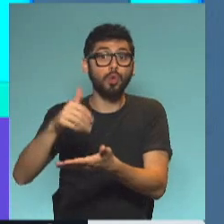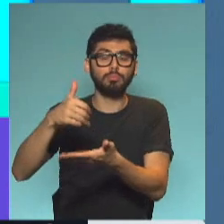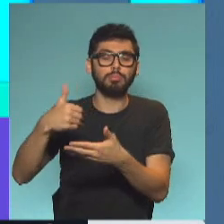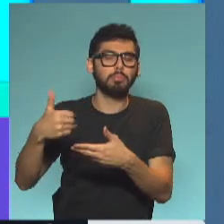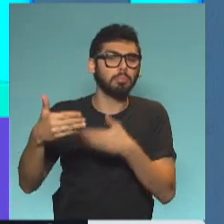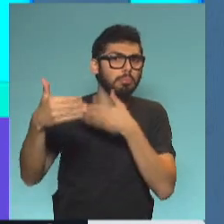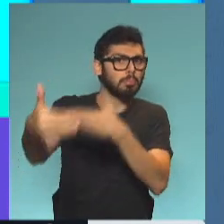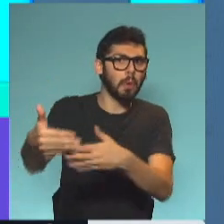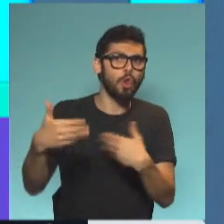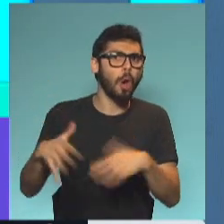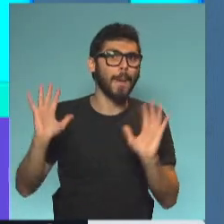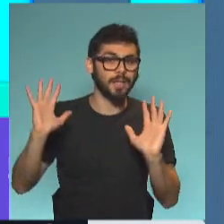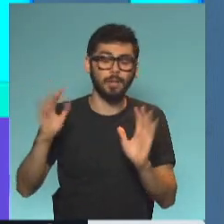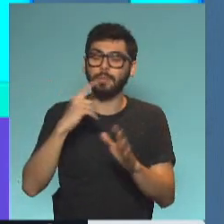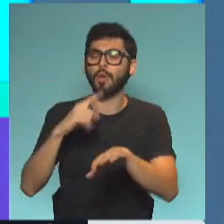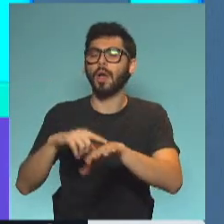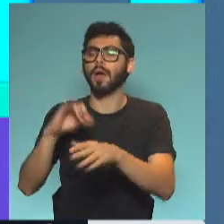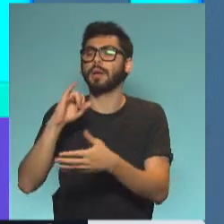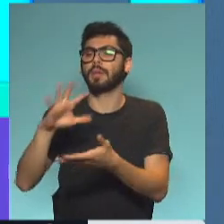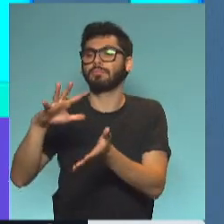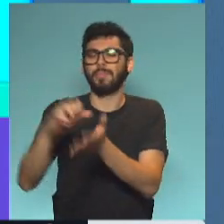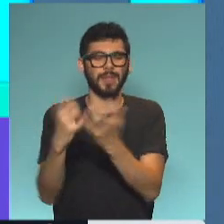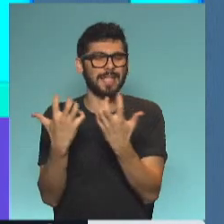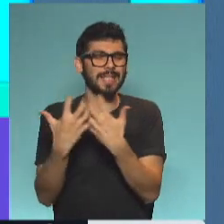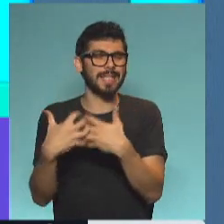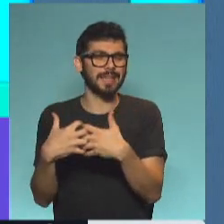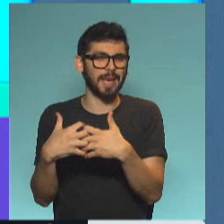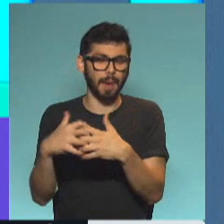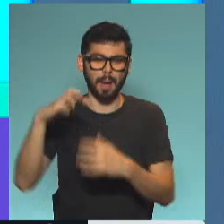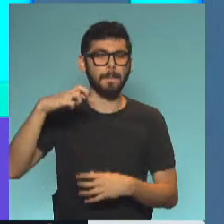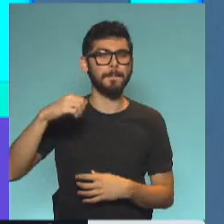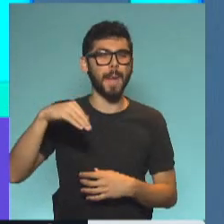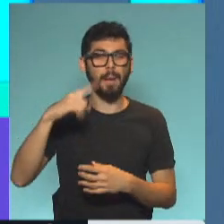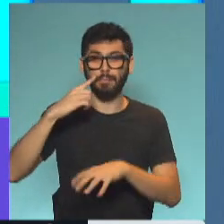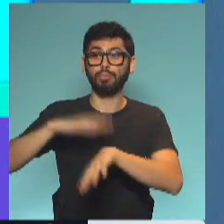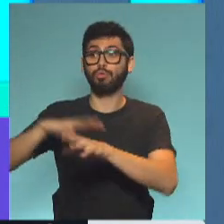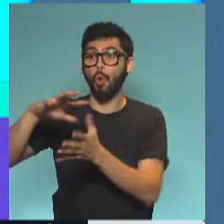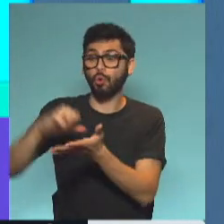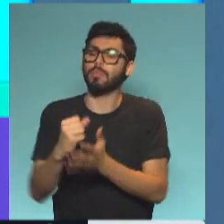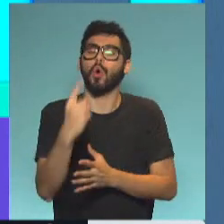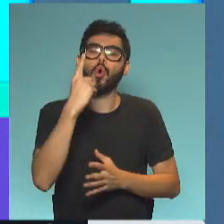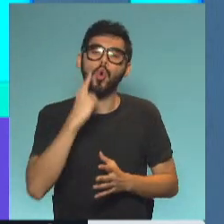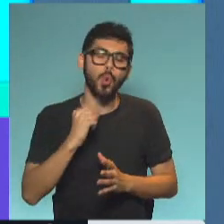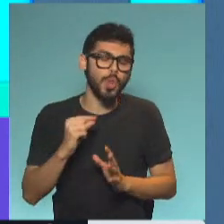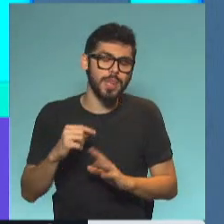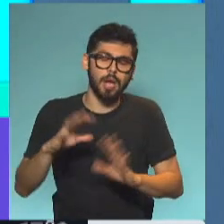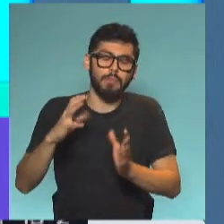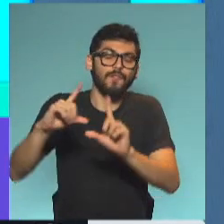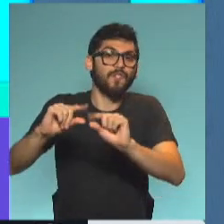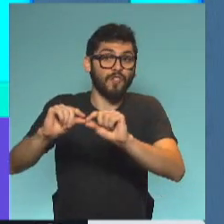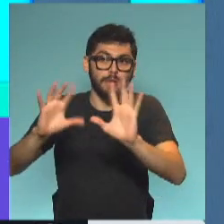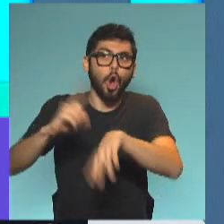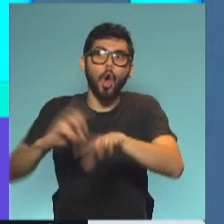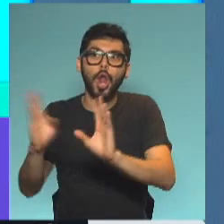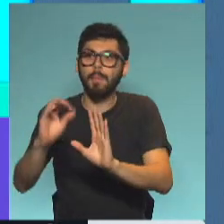en las afiliados se preinscribieron en este nuevo sistema que implementamos desde el pami se les dio turno para un día para una fecha y para una